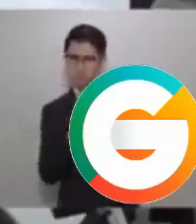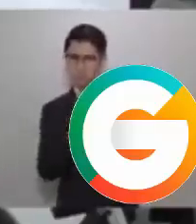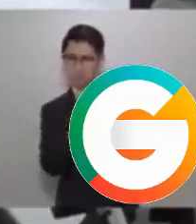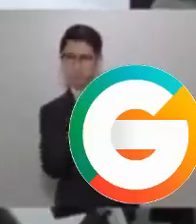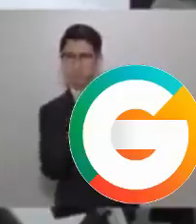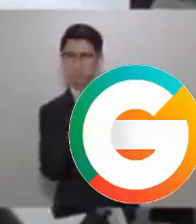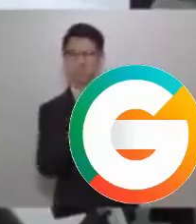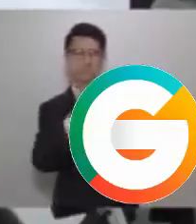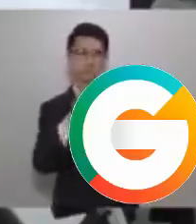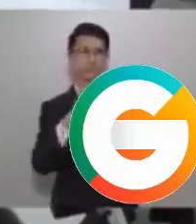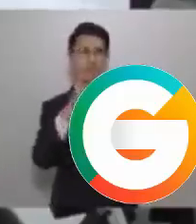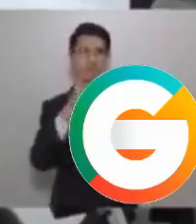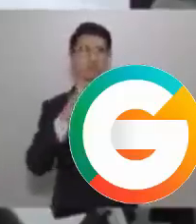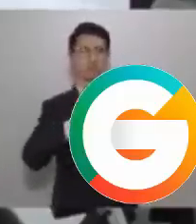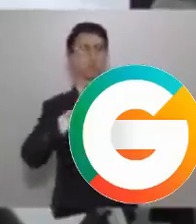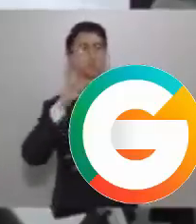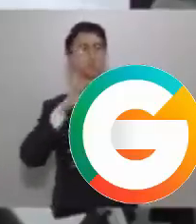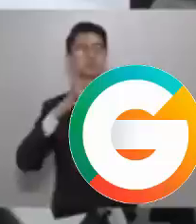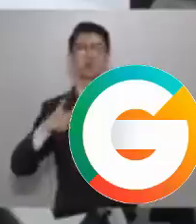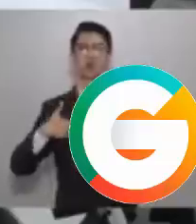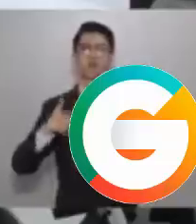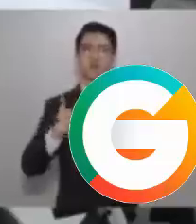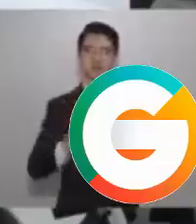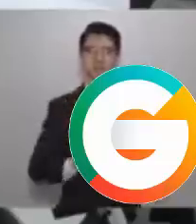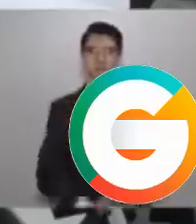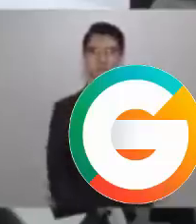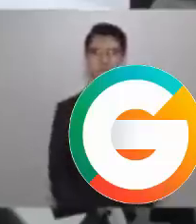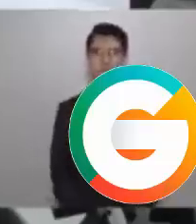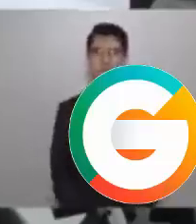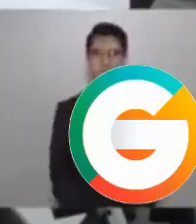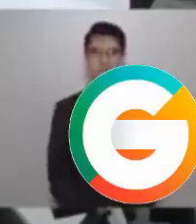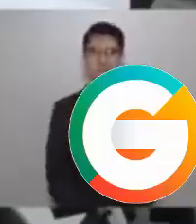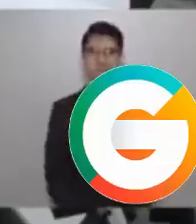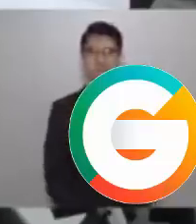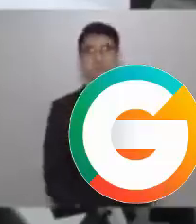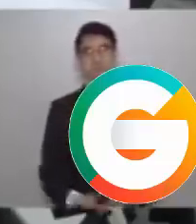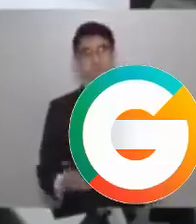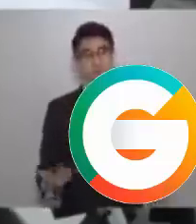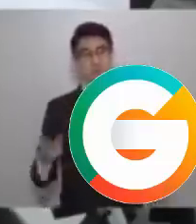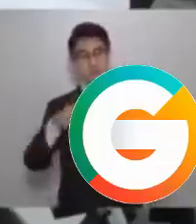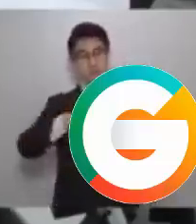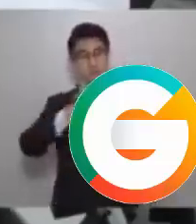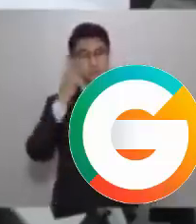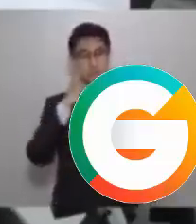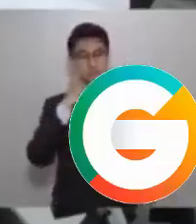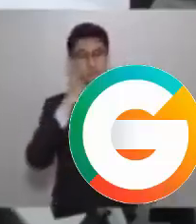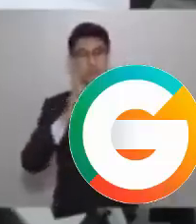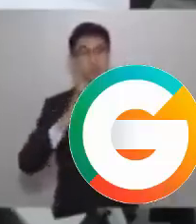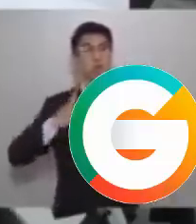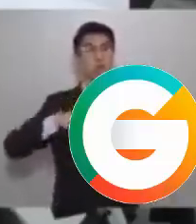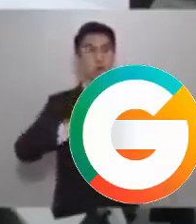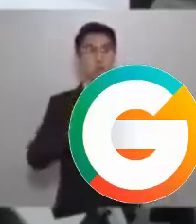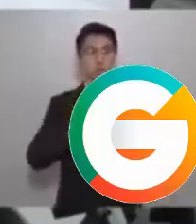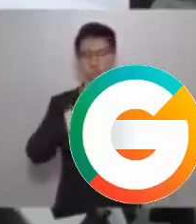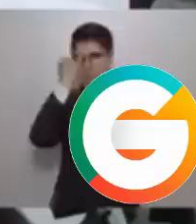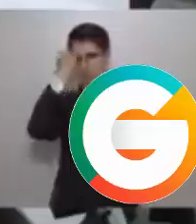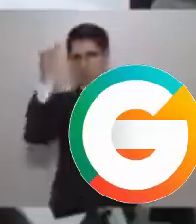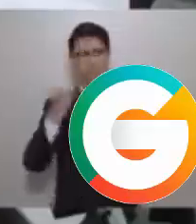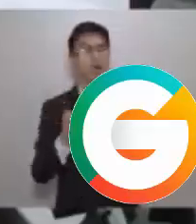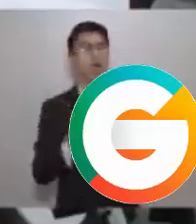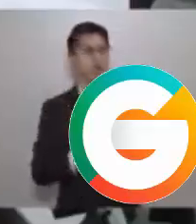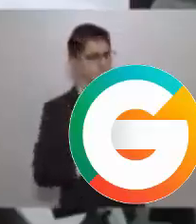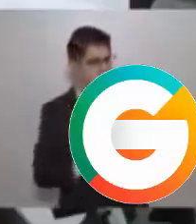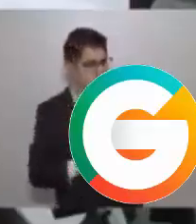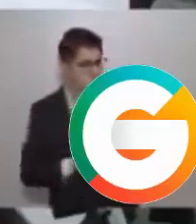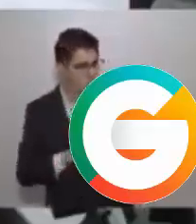que pueda garantizar tener un comportamiento adecuado o inadecuado es la propia persona. Es decir, si los exámenes